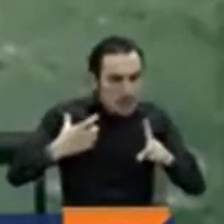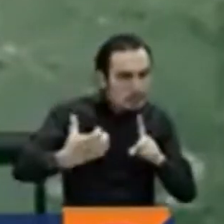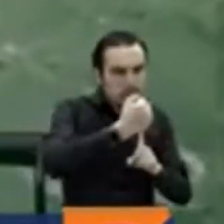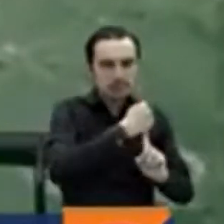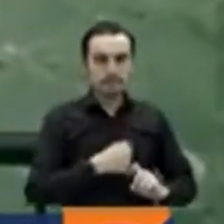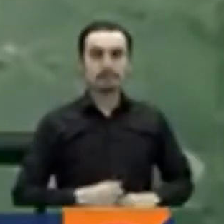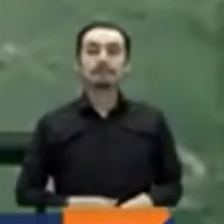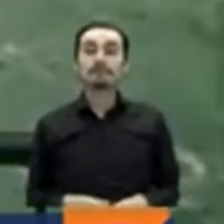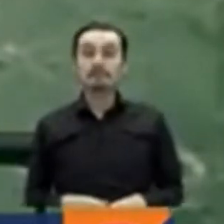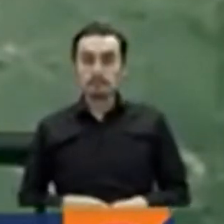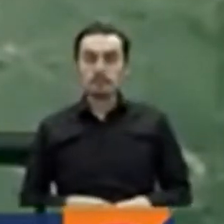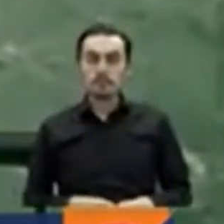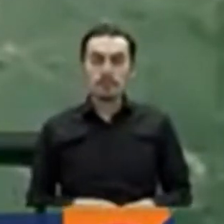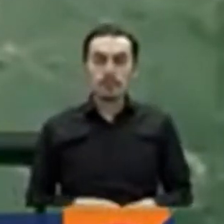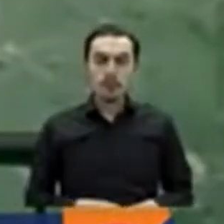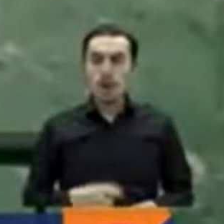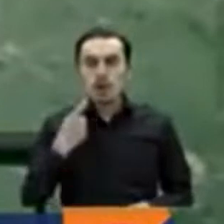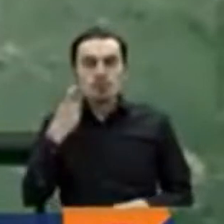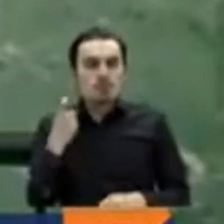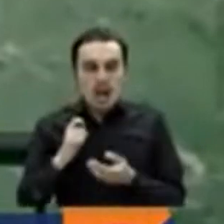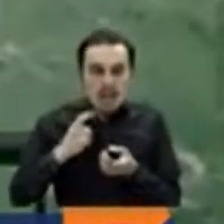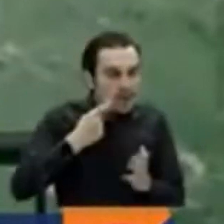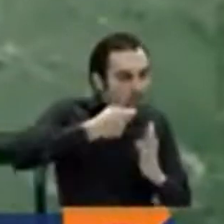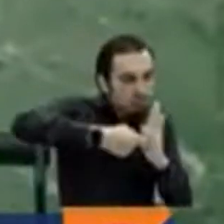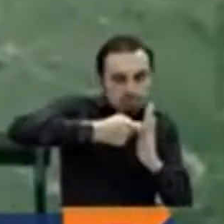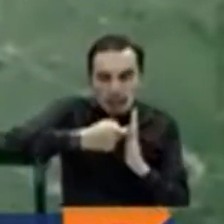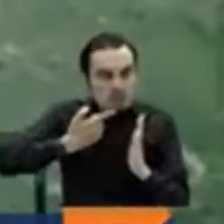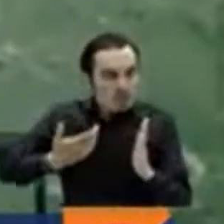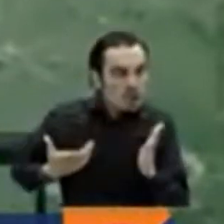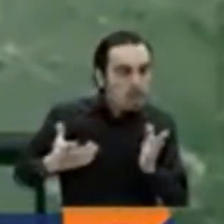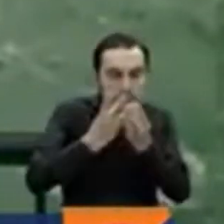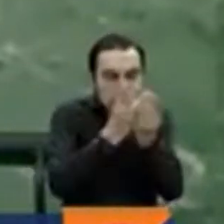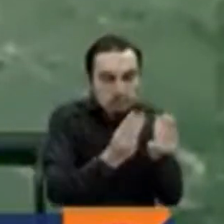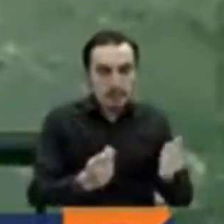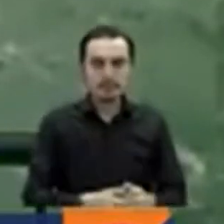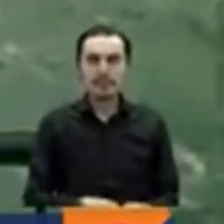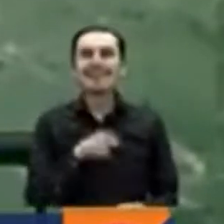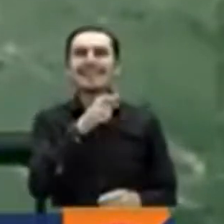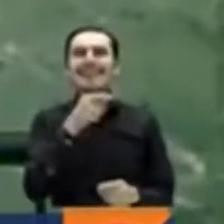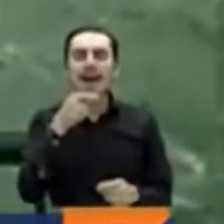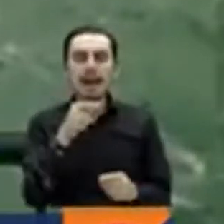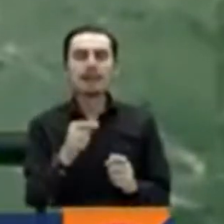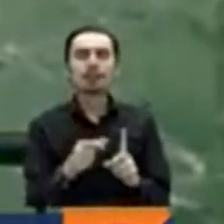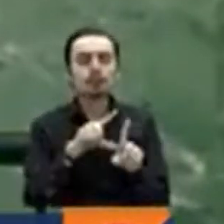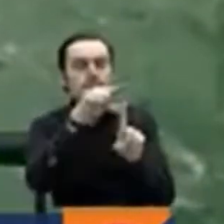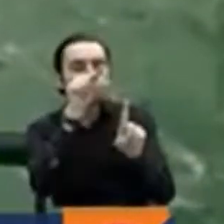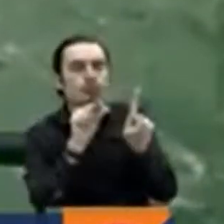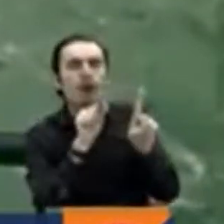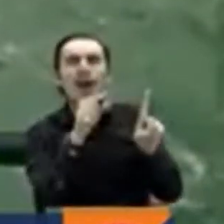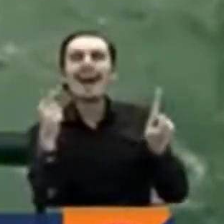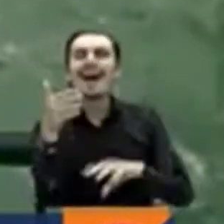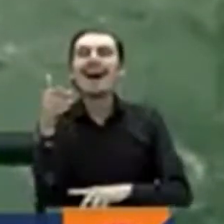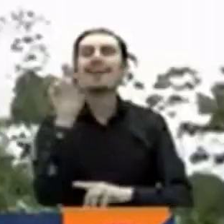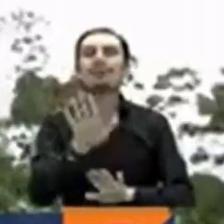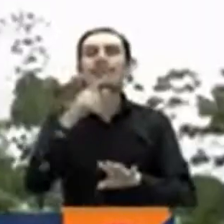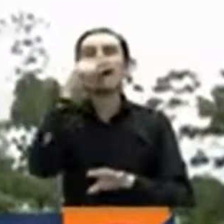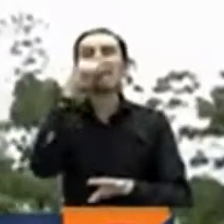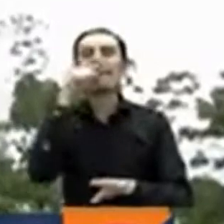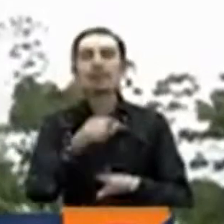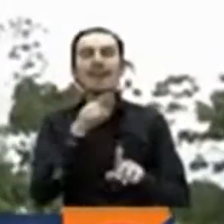dé lugar, se busca su destrucción. Es una planta amazónica, es la planta de la